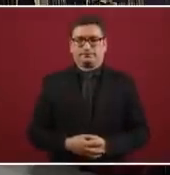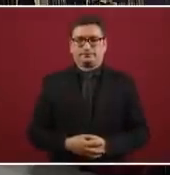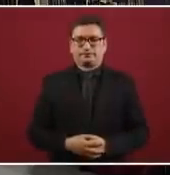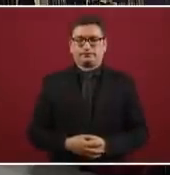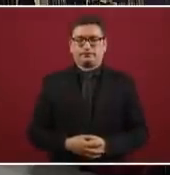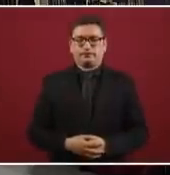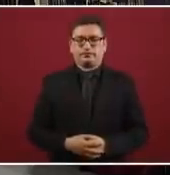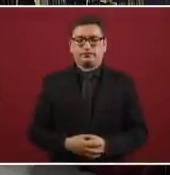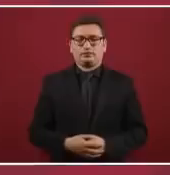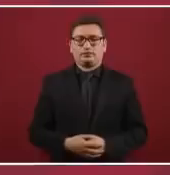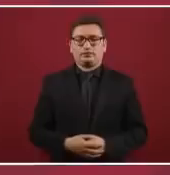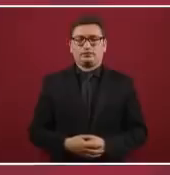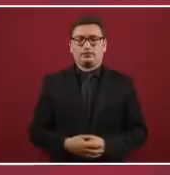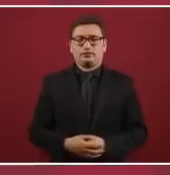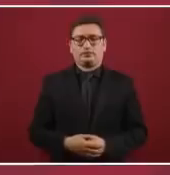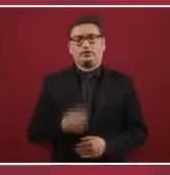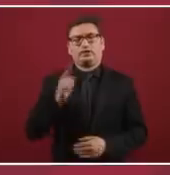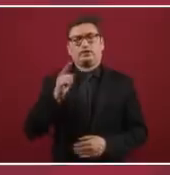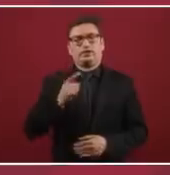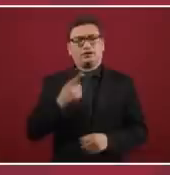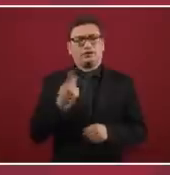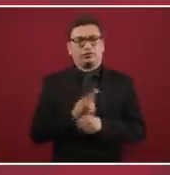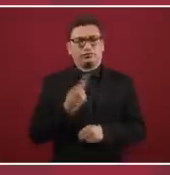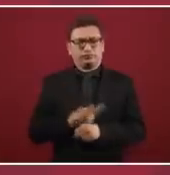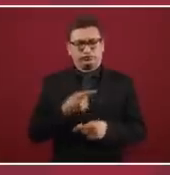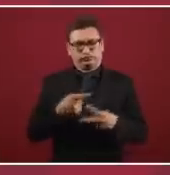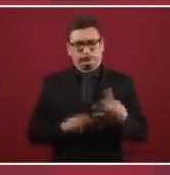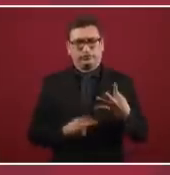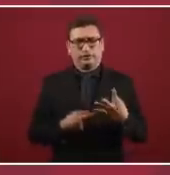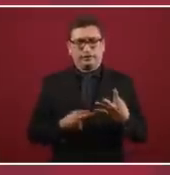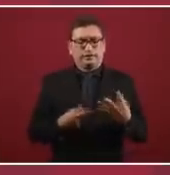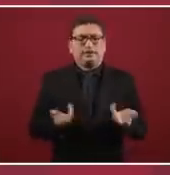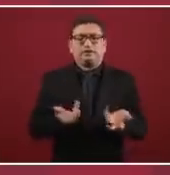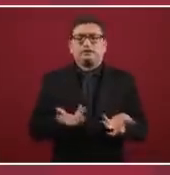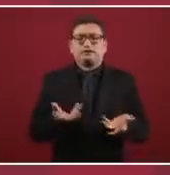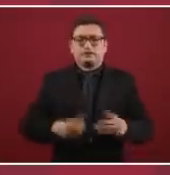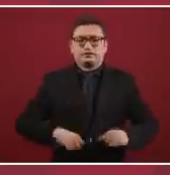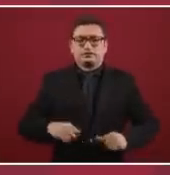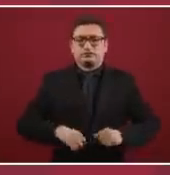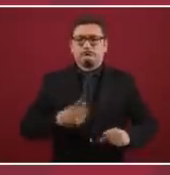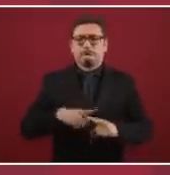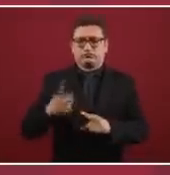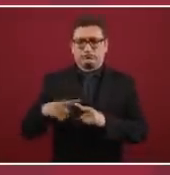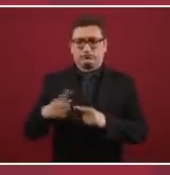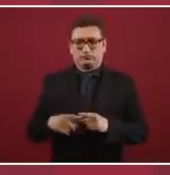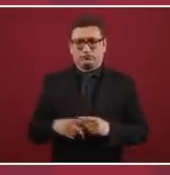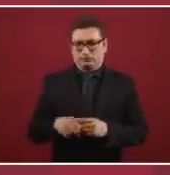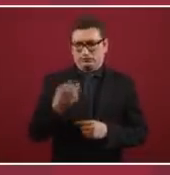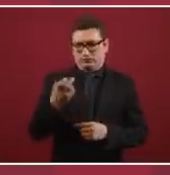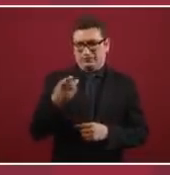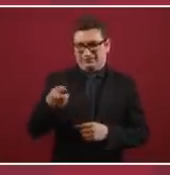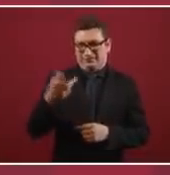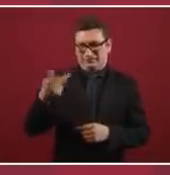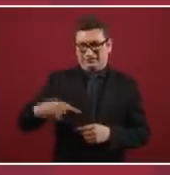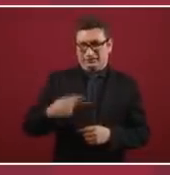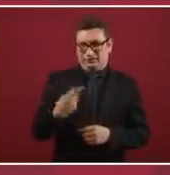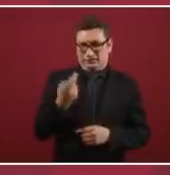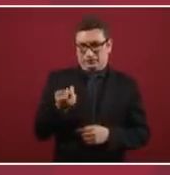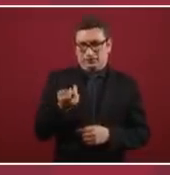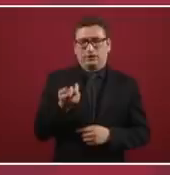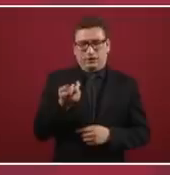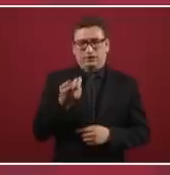¿Cómo estamos? ¿Sí? ¿Y qué se está haciendo, como tú lo planteas,